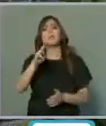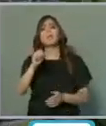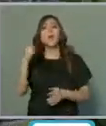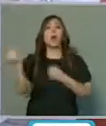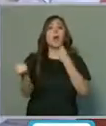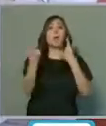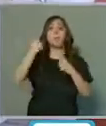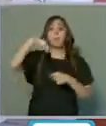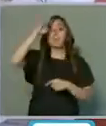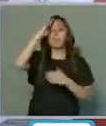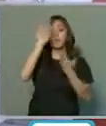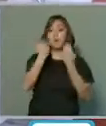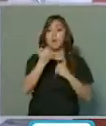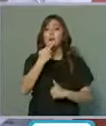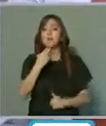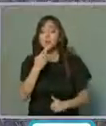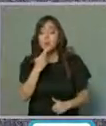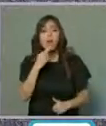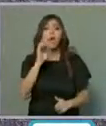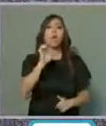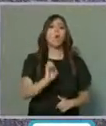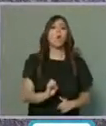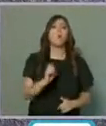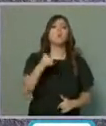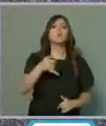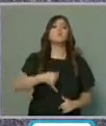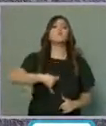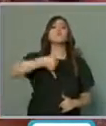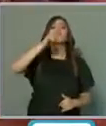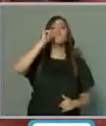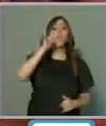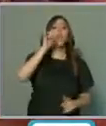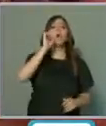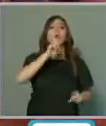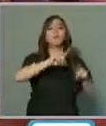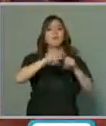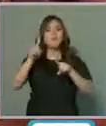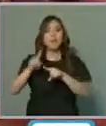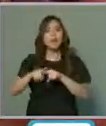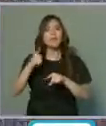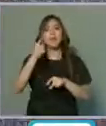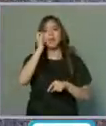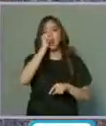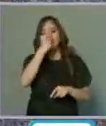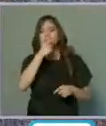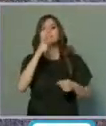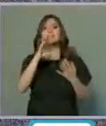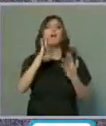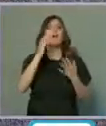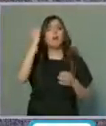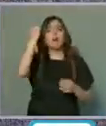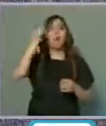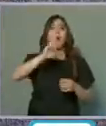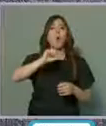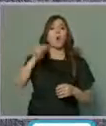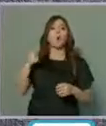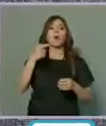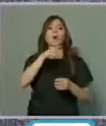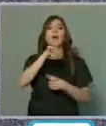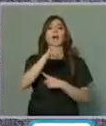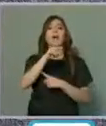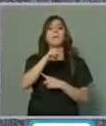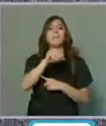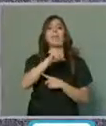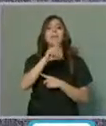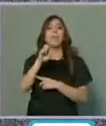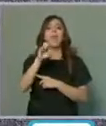lo mejor una bebida de estas de sabores, o la crema de cacahuate o crema de avellana, Excelente. o sea, como cosas que creemos que tienen